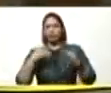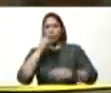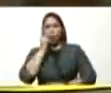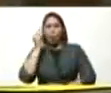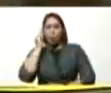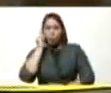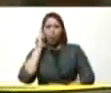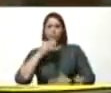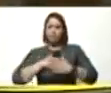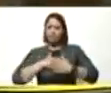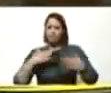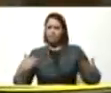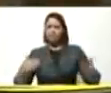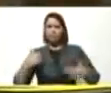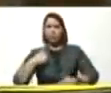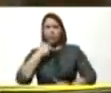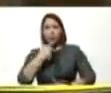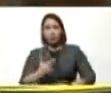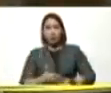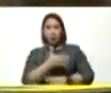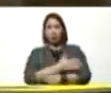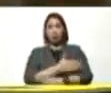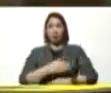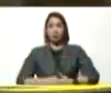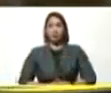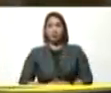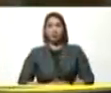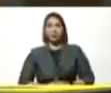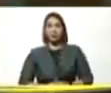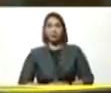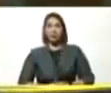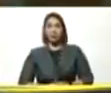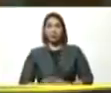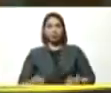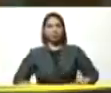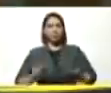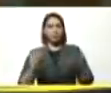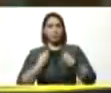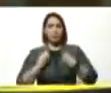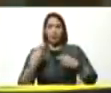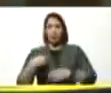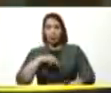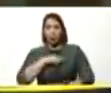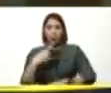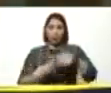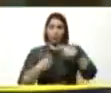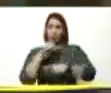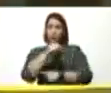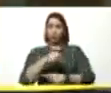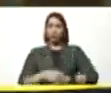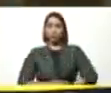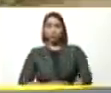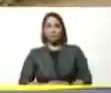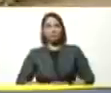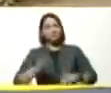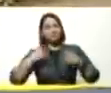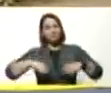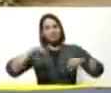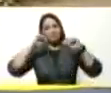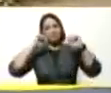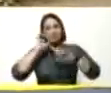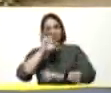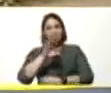mujeres dispuestos, como yo lo dije en mi juramentación, a dar la vida por nuestra revolución. ¡Que viva la